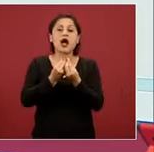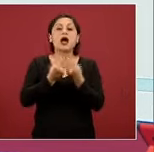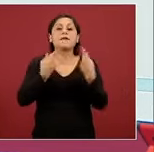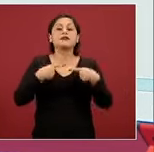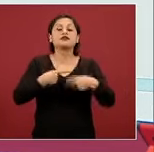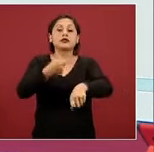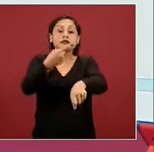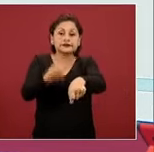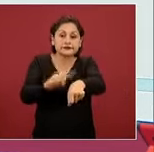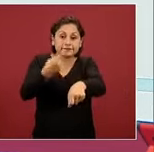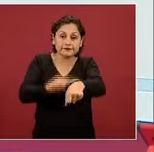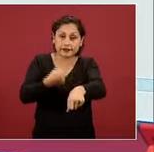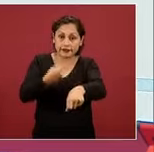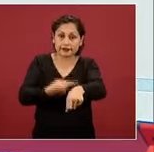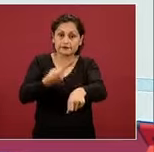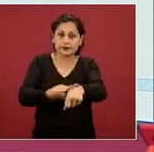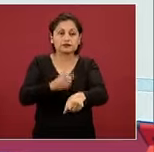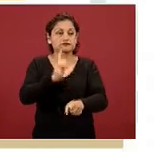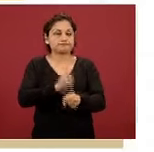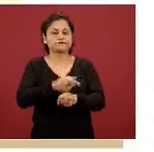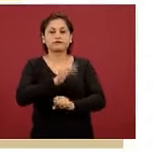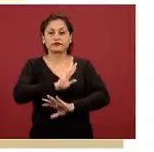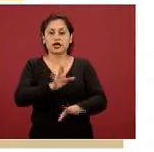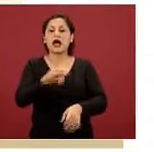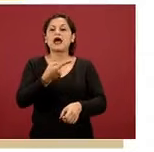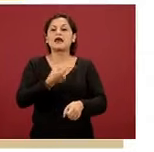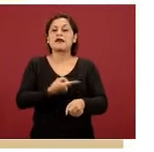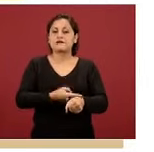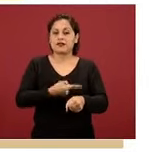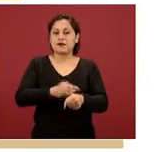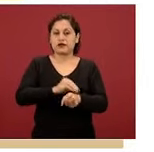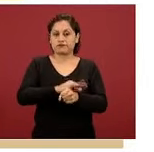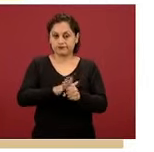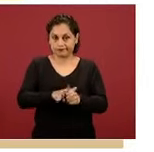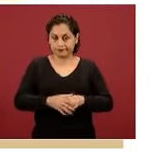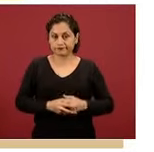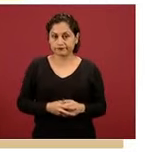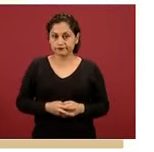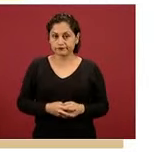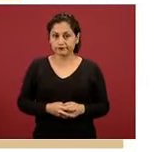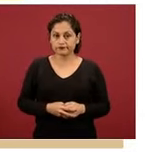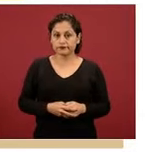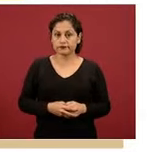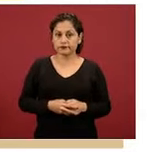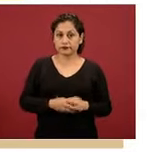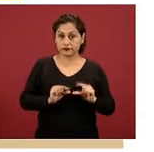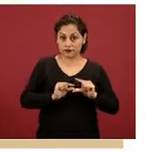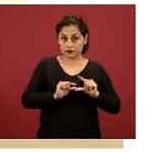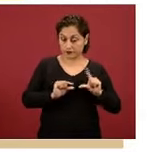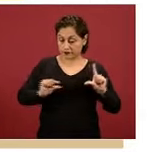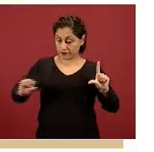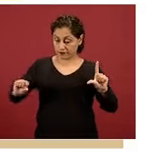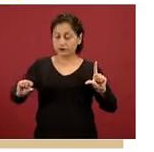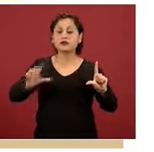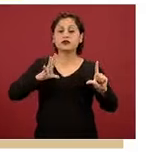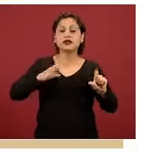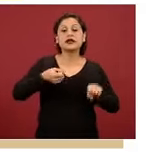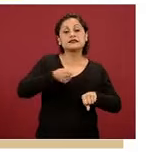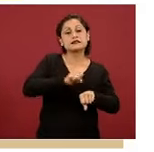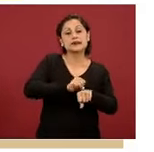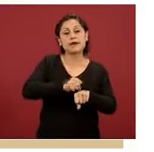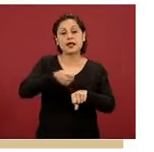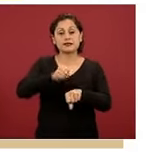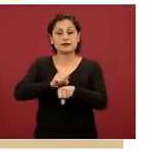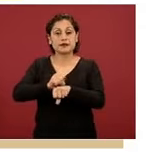sido identificadas con COVID-19. En cada una de las semanas que están enumeradas aquí, para referencia